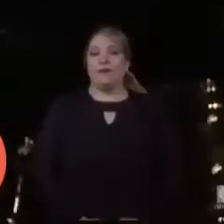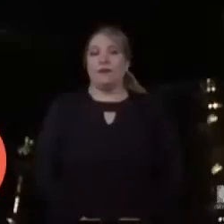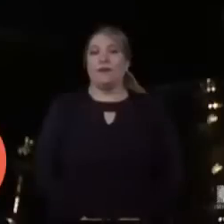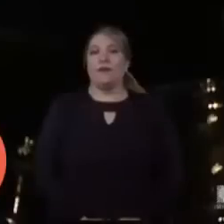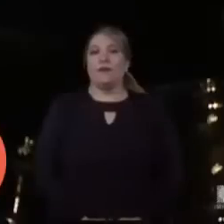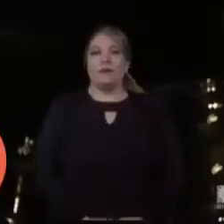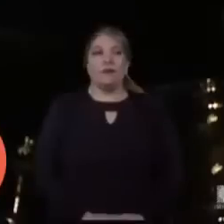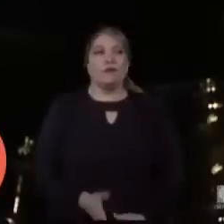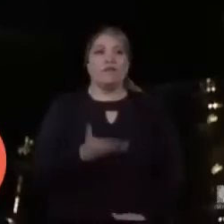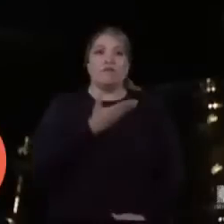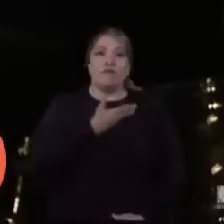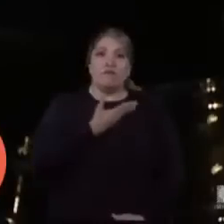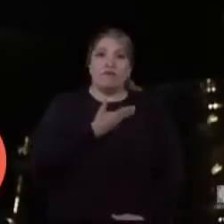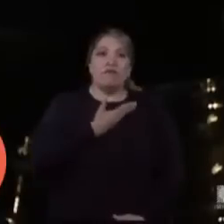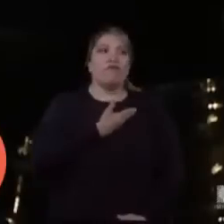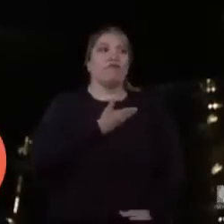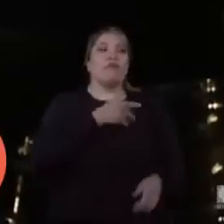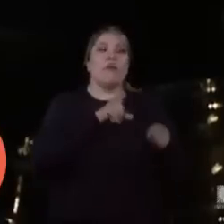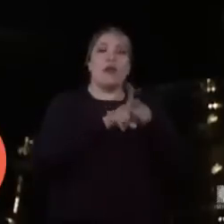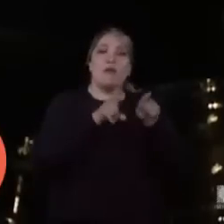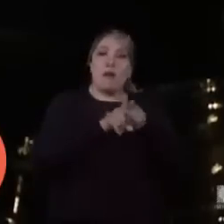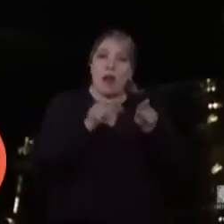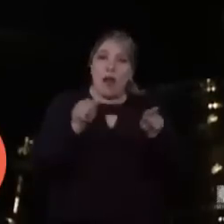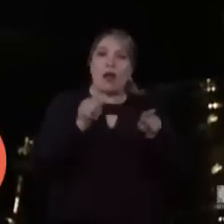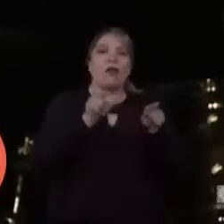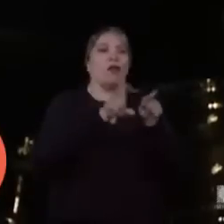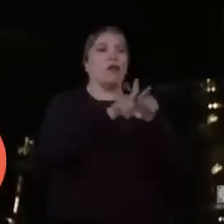Que les dieron las mamás y las hermanas y hermanos.